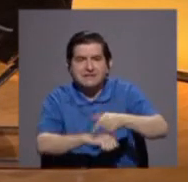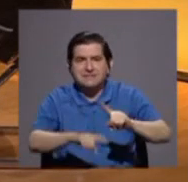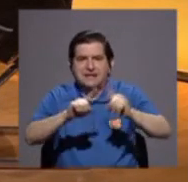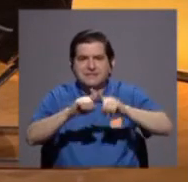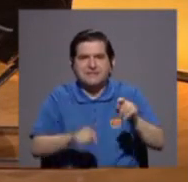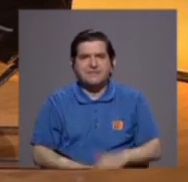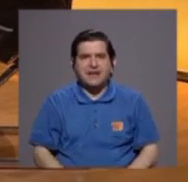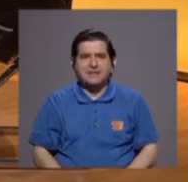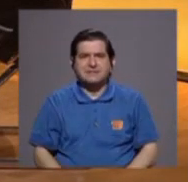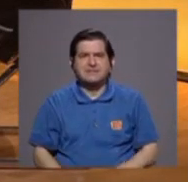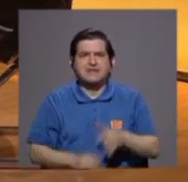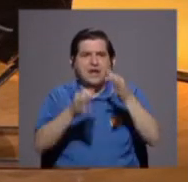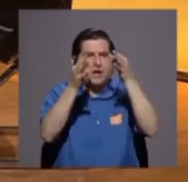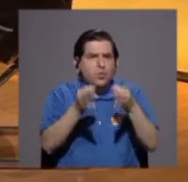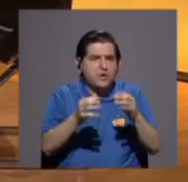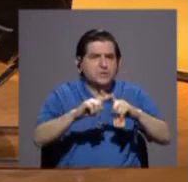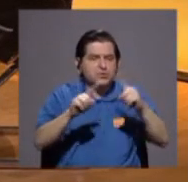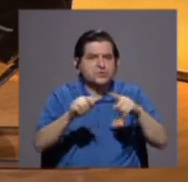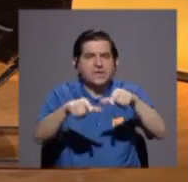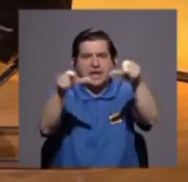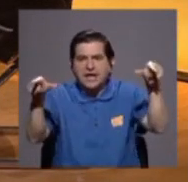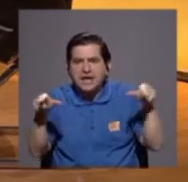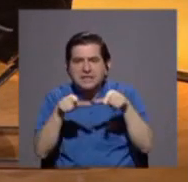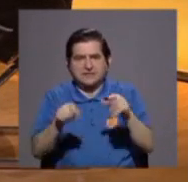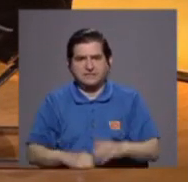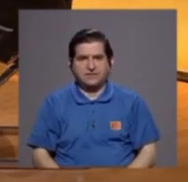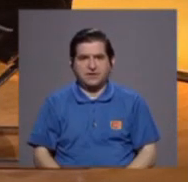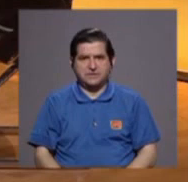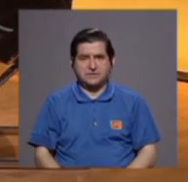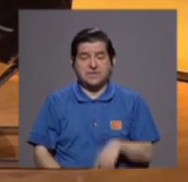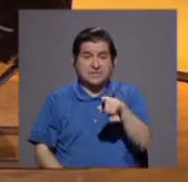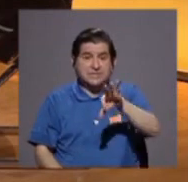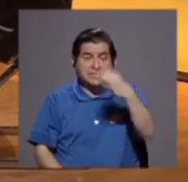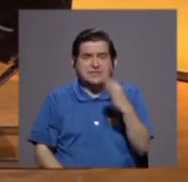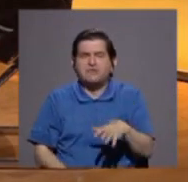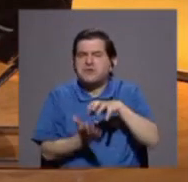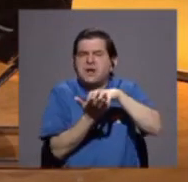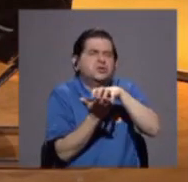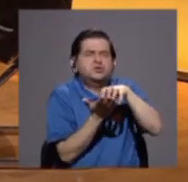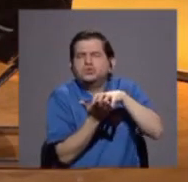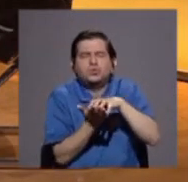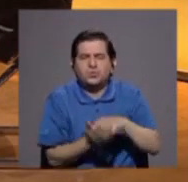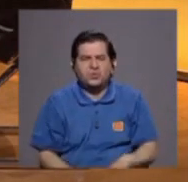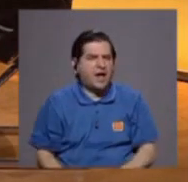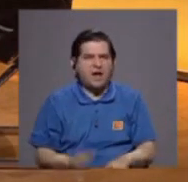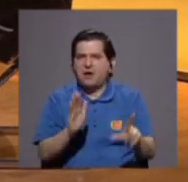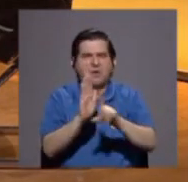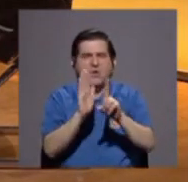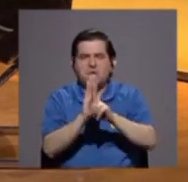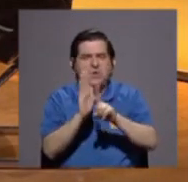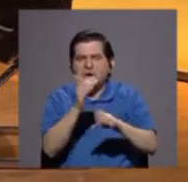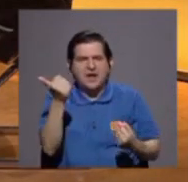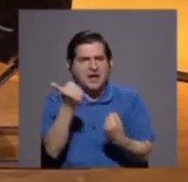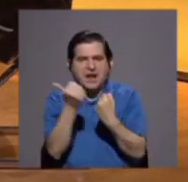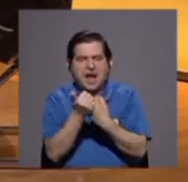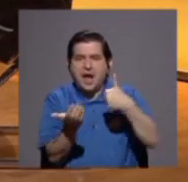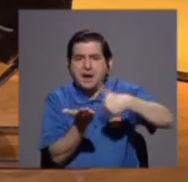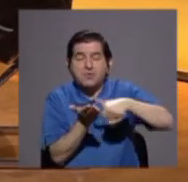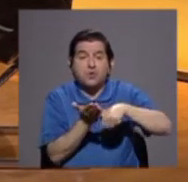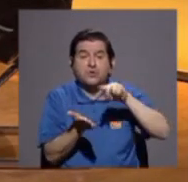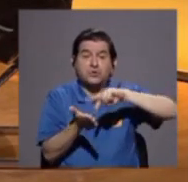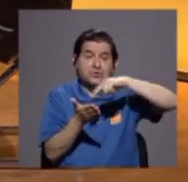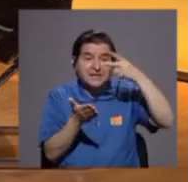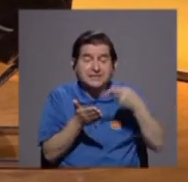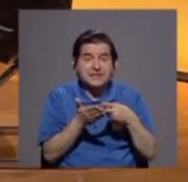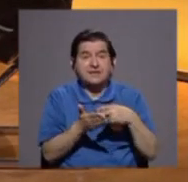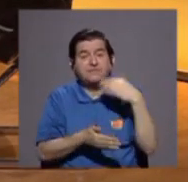de litigios en distintos estados para cuestionar, deslegitimar los votos y que eso vaya